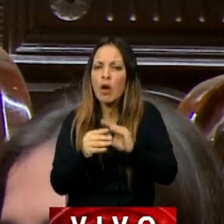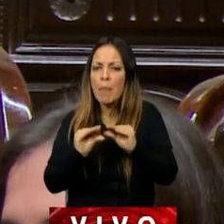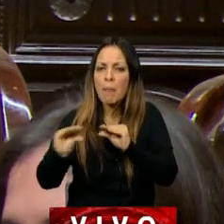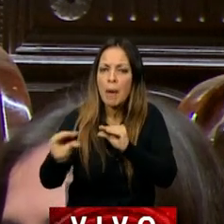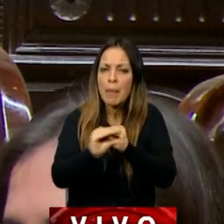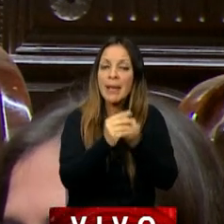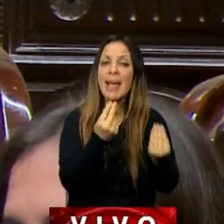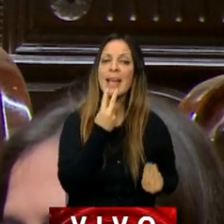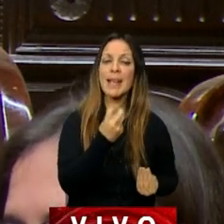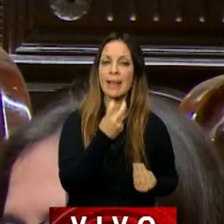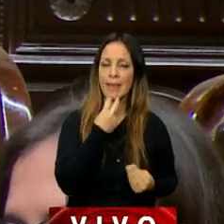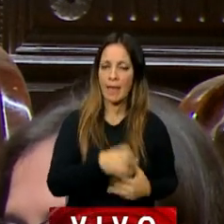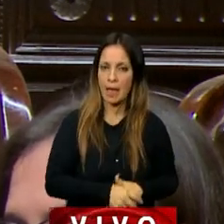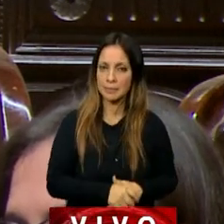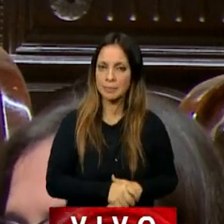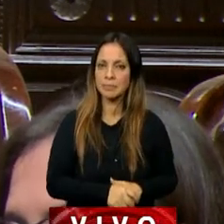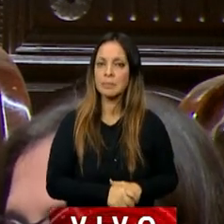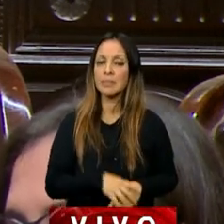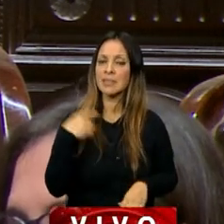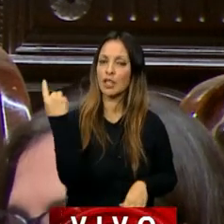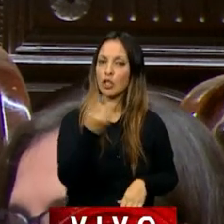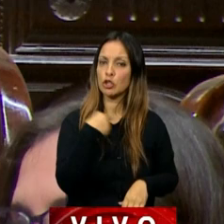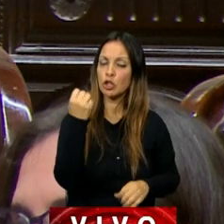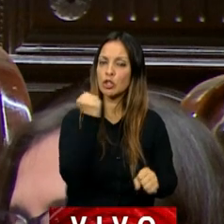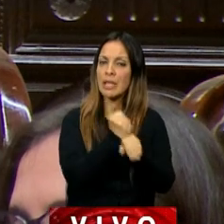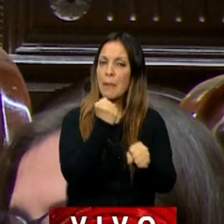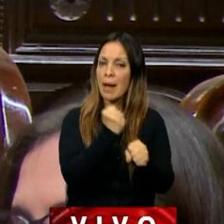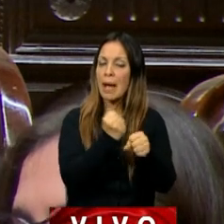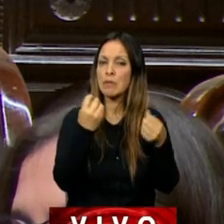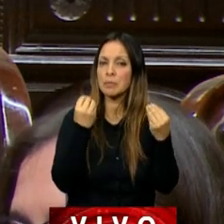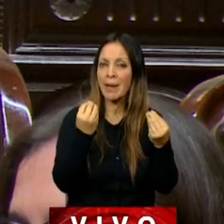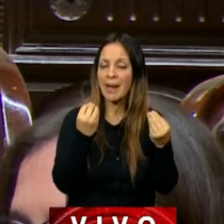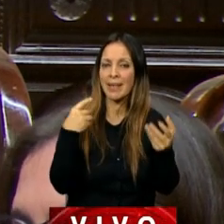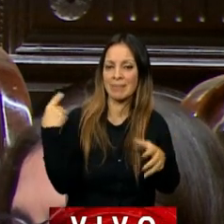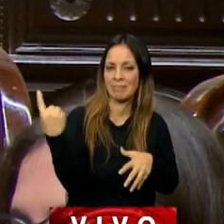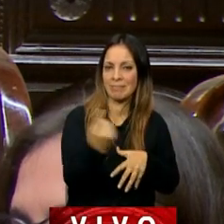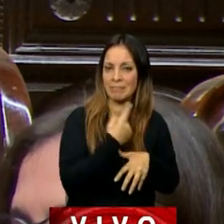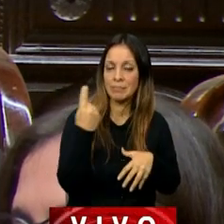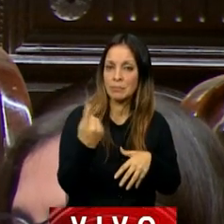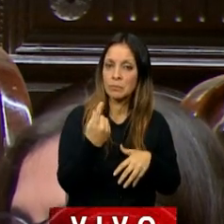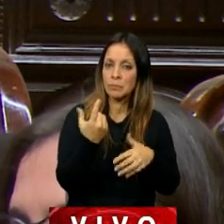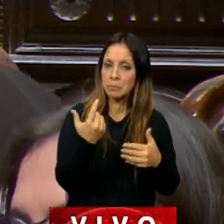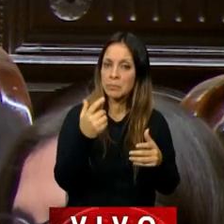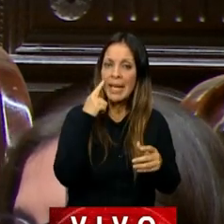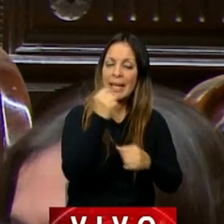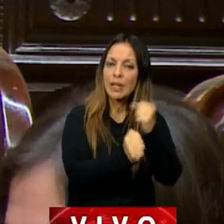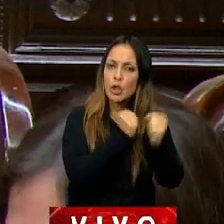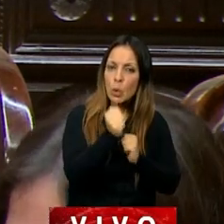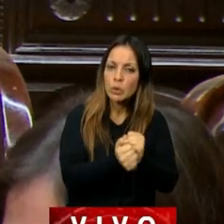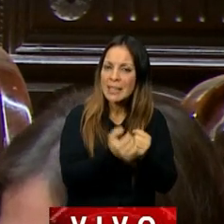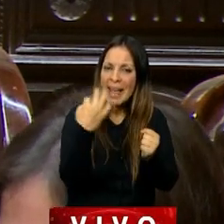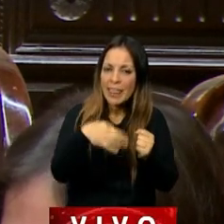que es la energía. Nosotros trabajamos para que todo el potencial que tiene la industria